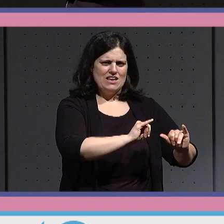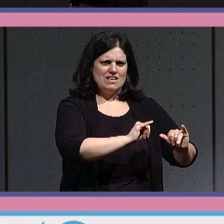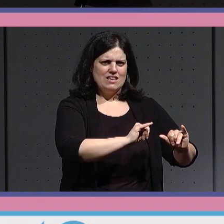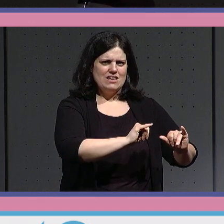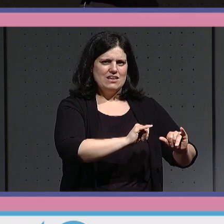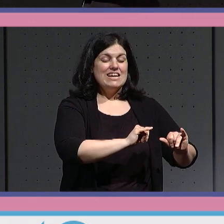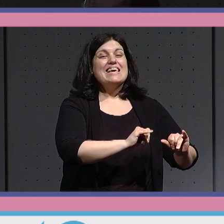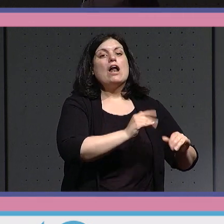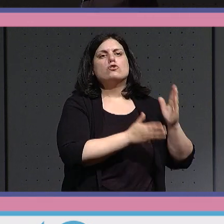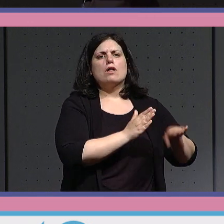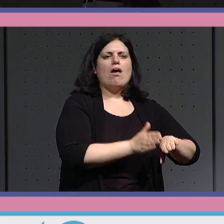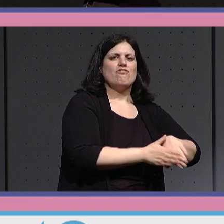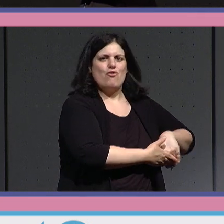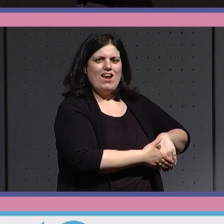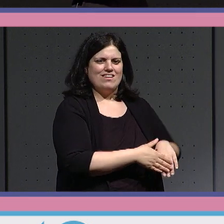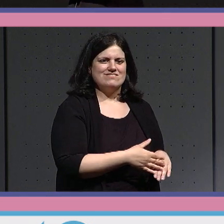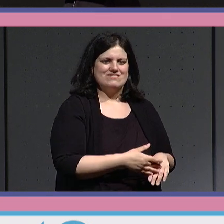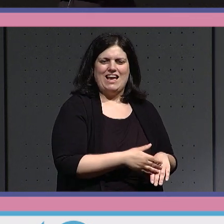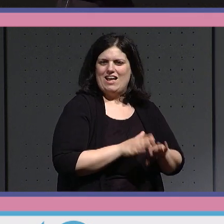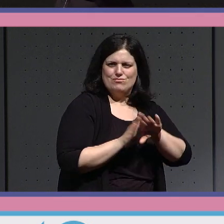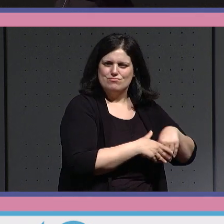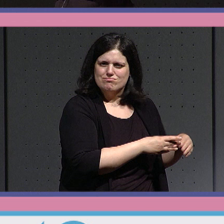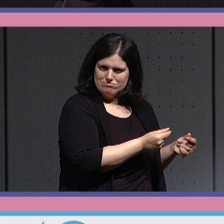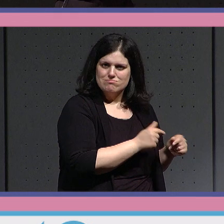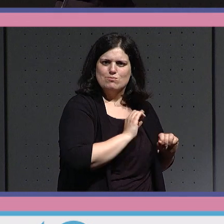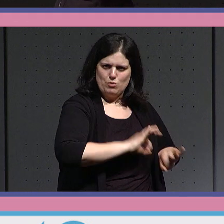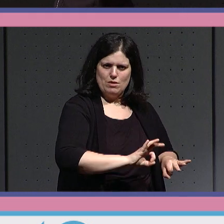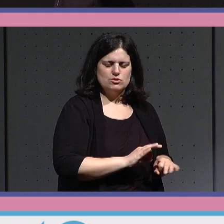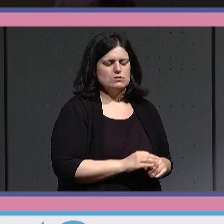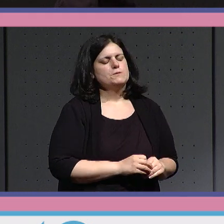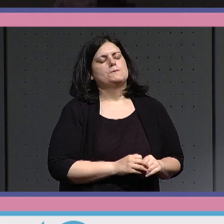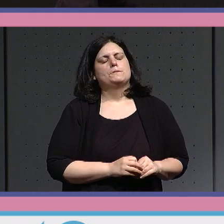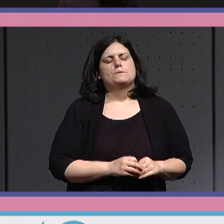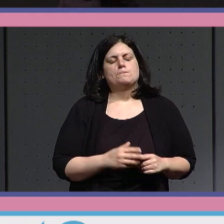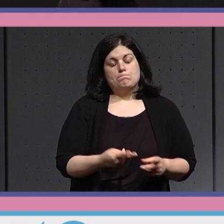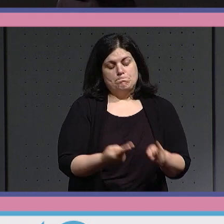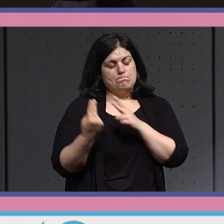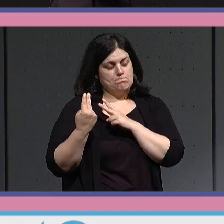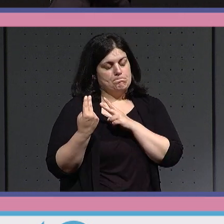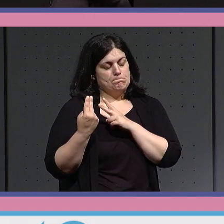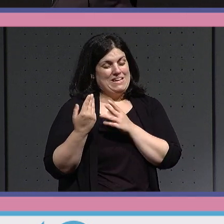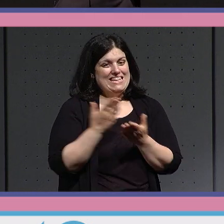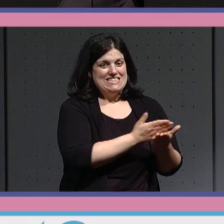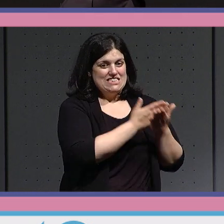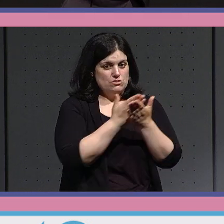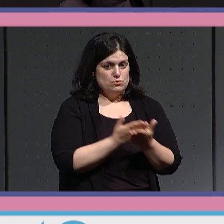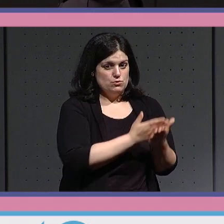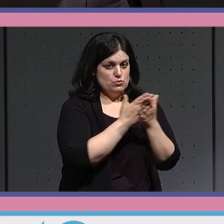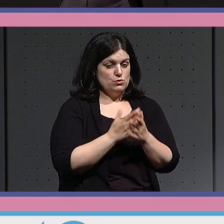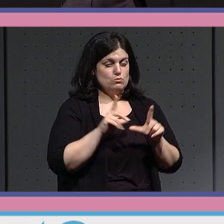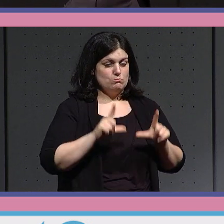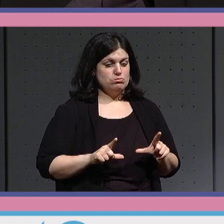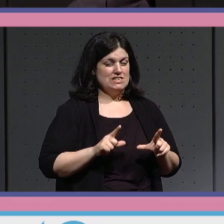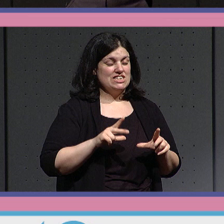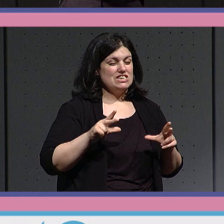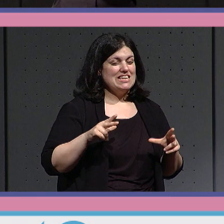tratamientos también. También lo podemos hacer eso ya hoy, y eso es importante que lo pensemos. Mirad, esto es un estudio de la sociedad,